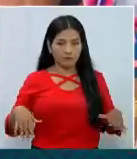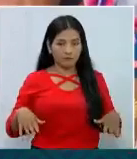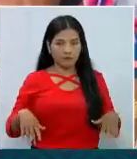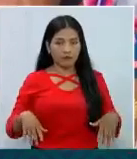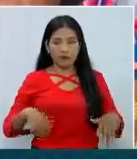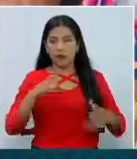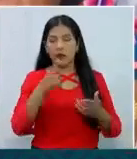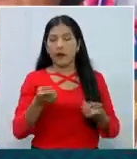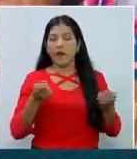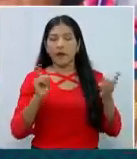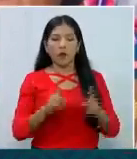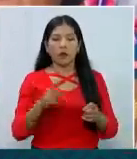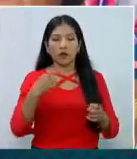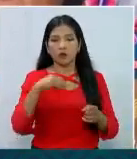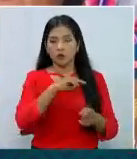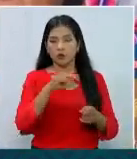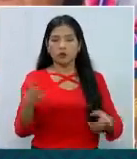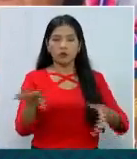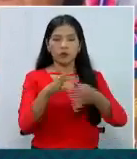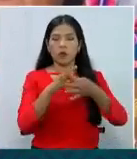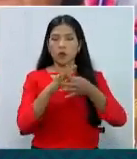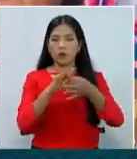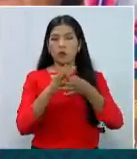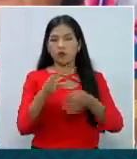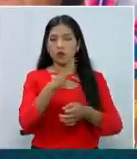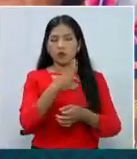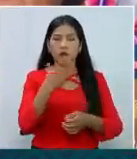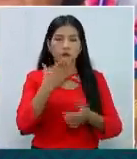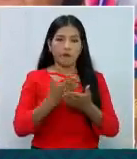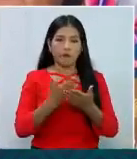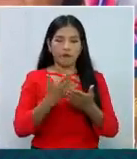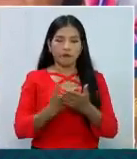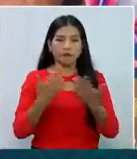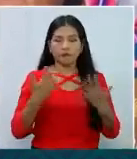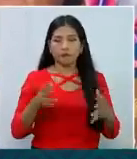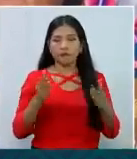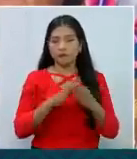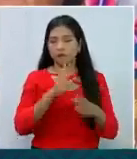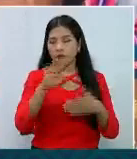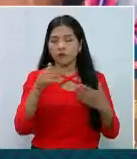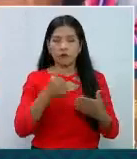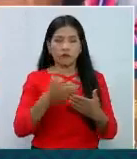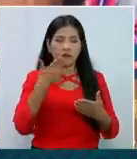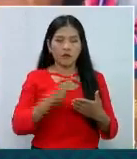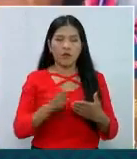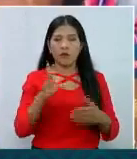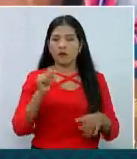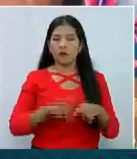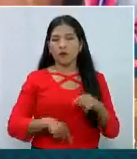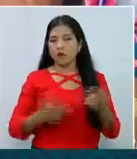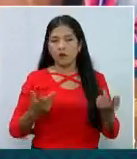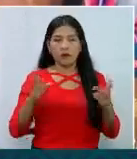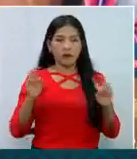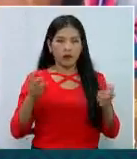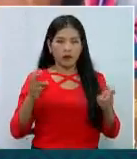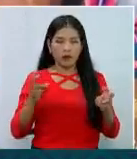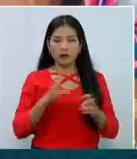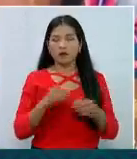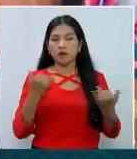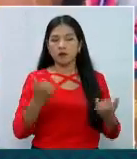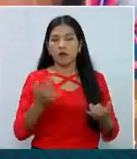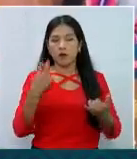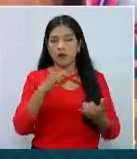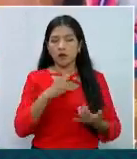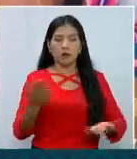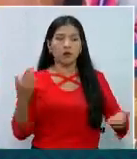somos un hijo malcriado, no llega, hermanos, así claro hay que decir. Precisamente por eso hemos invitado,